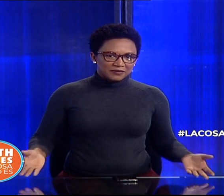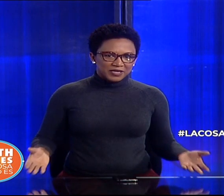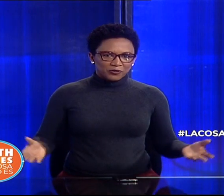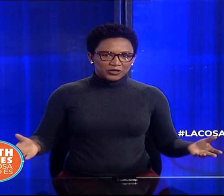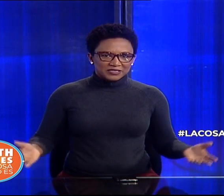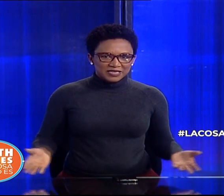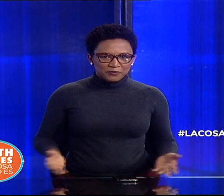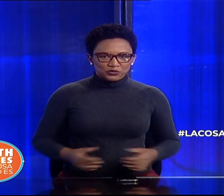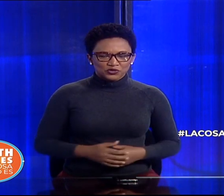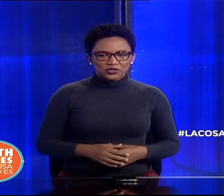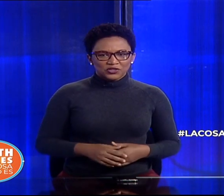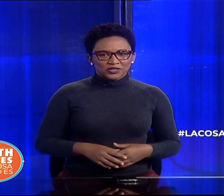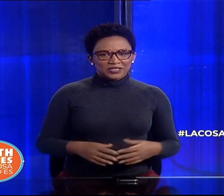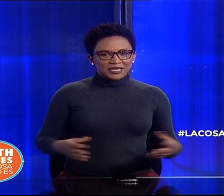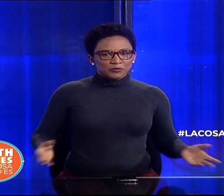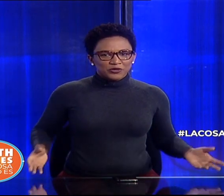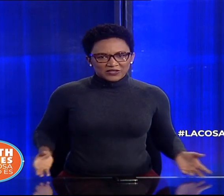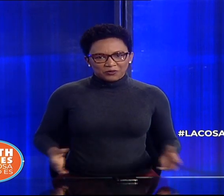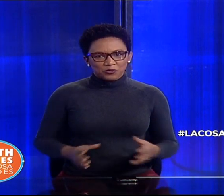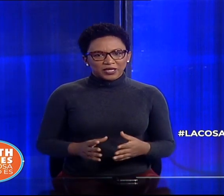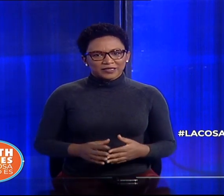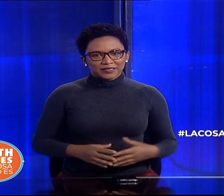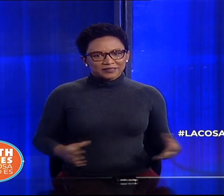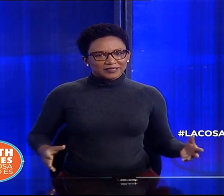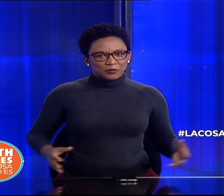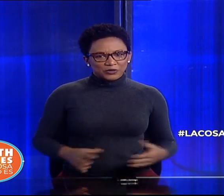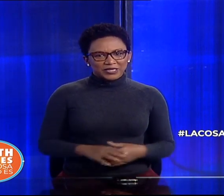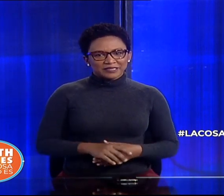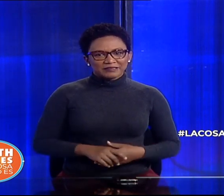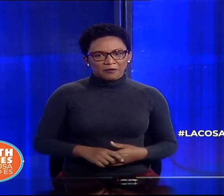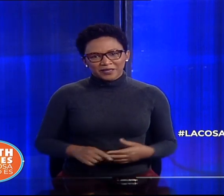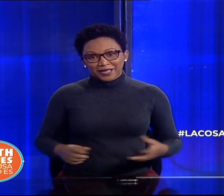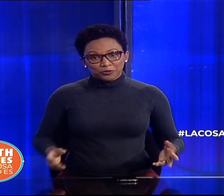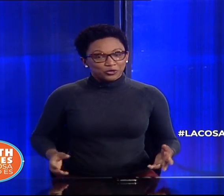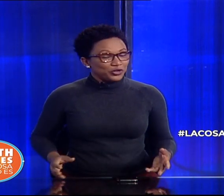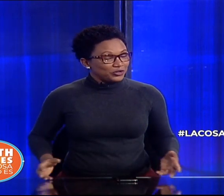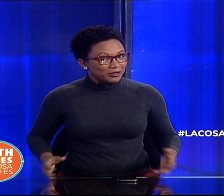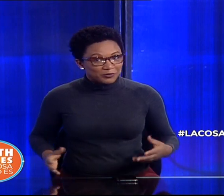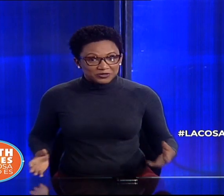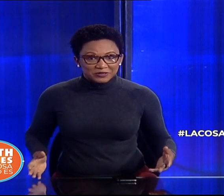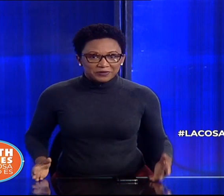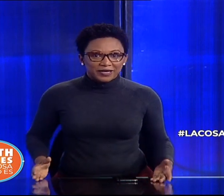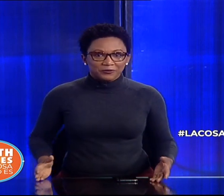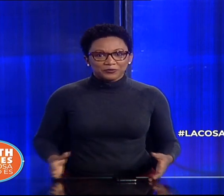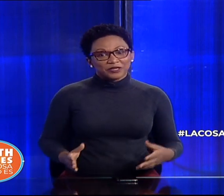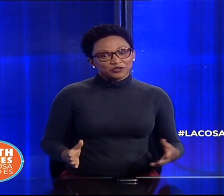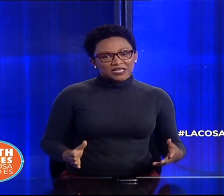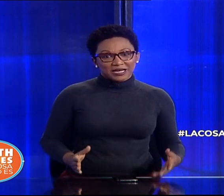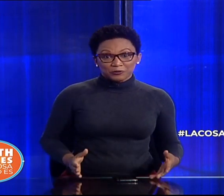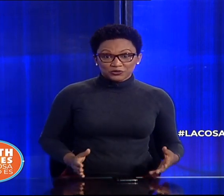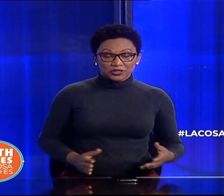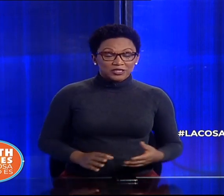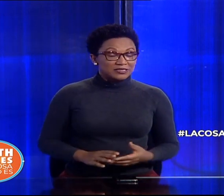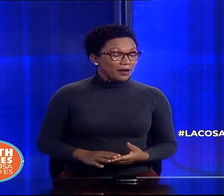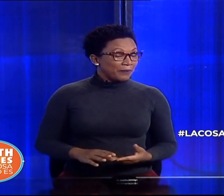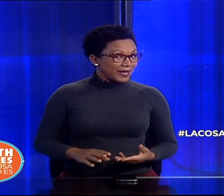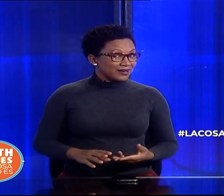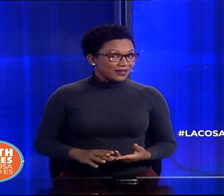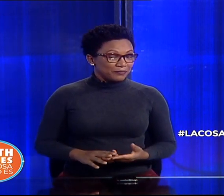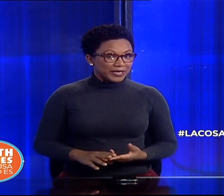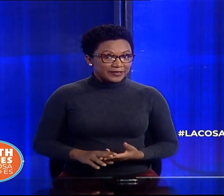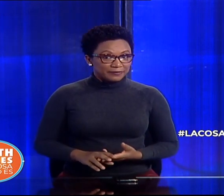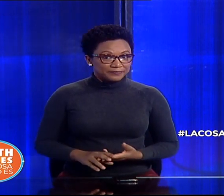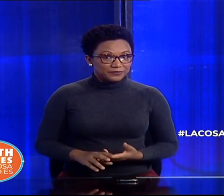para decirle, mira lo que hicimos, teníamos esa gula de que como esta gente estaba mandando, estábamos desesperados, mira dónde llegamos. O sea,